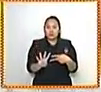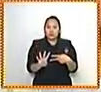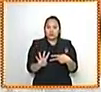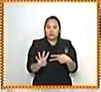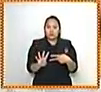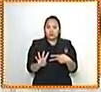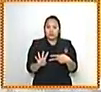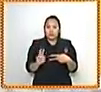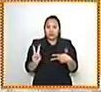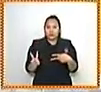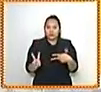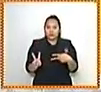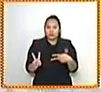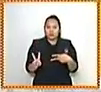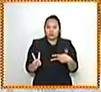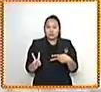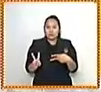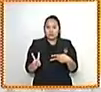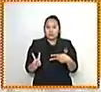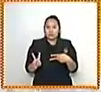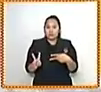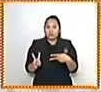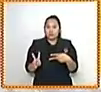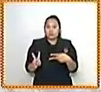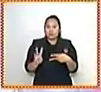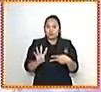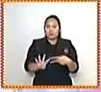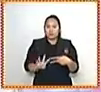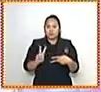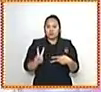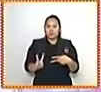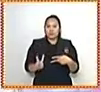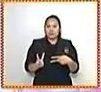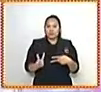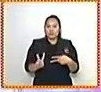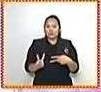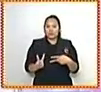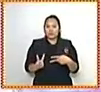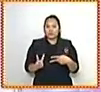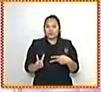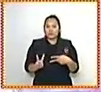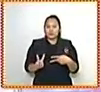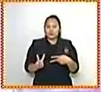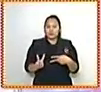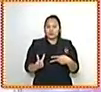Y este es el 2. Primer número premiado es el 42. Segundo número premiado, primer dígito.